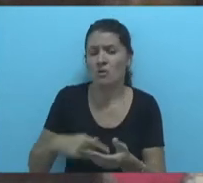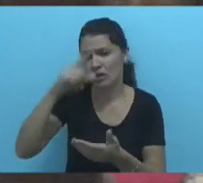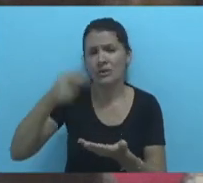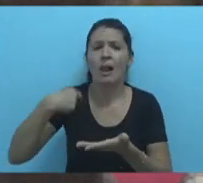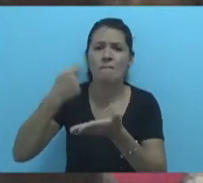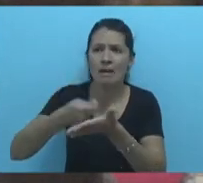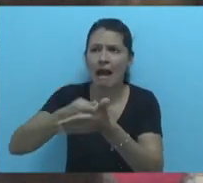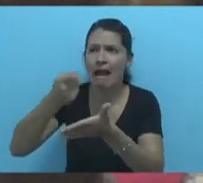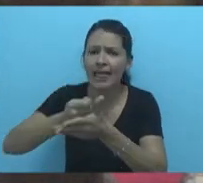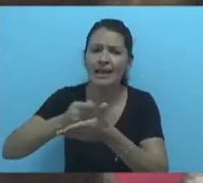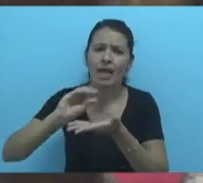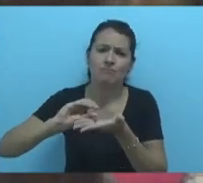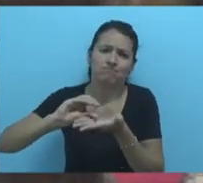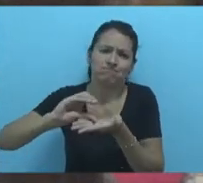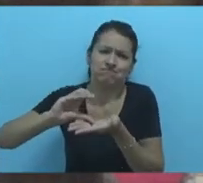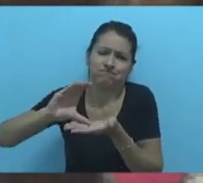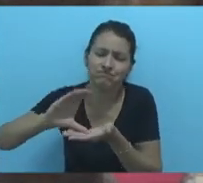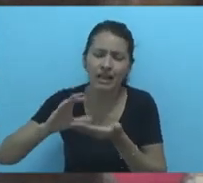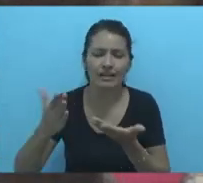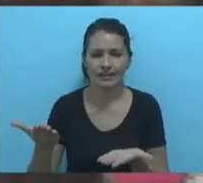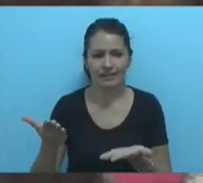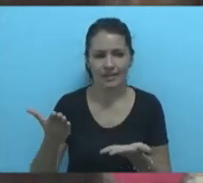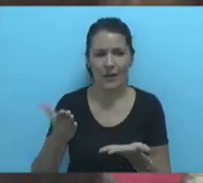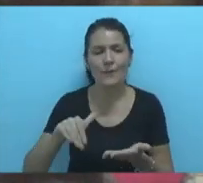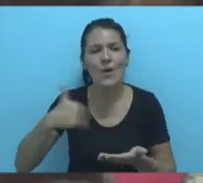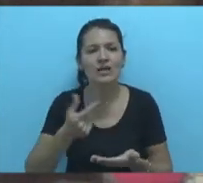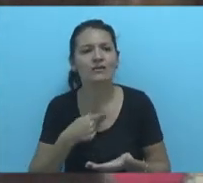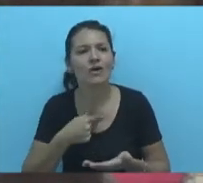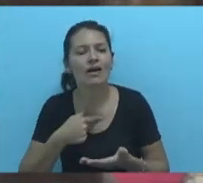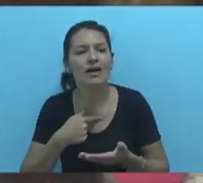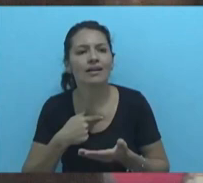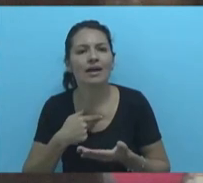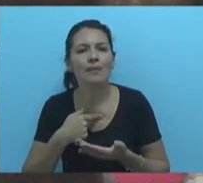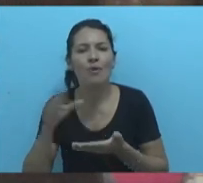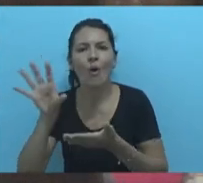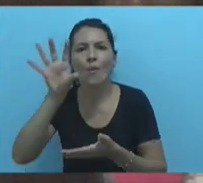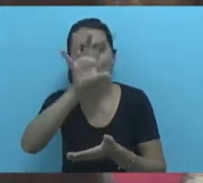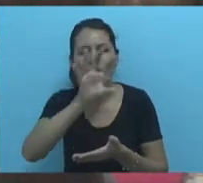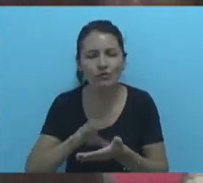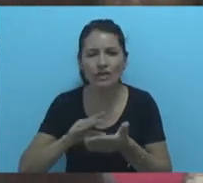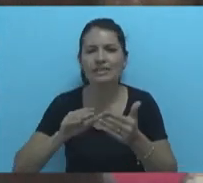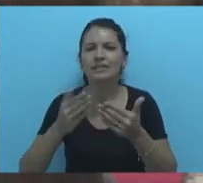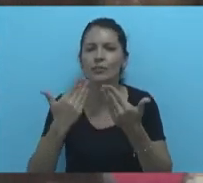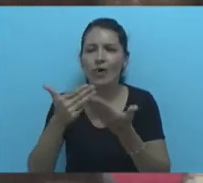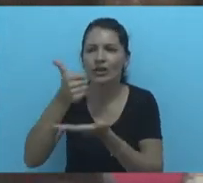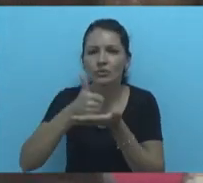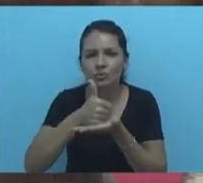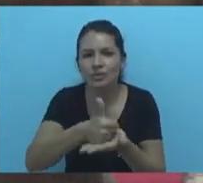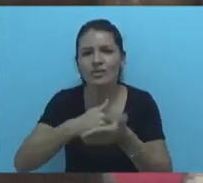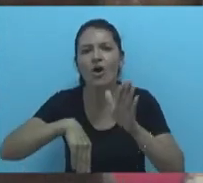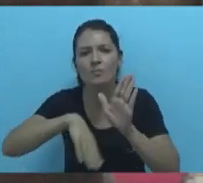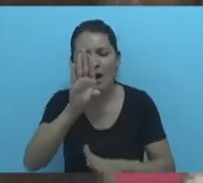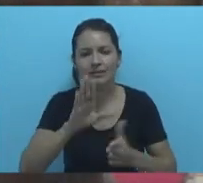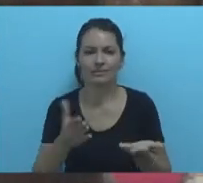acumulación económica que hay en nuestro país, que hace que el interior productivo envíe permanentemente recursos